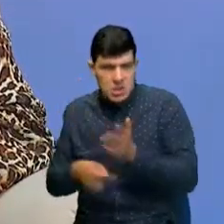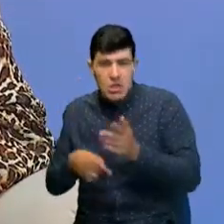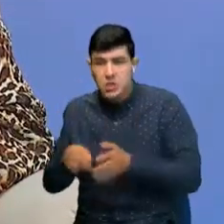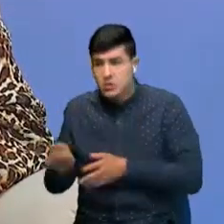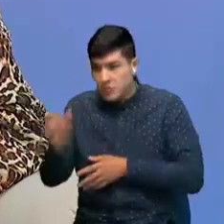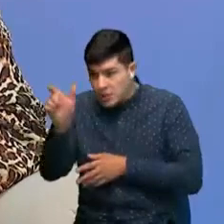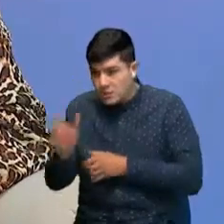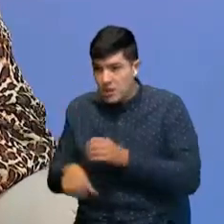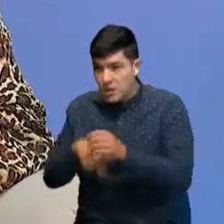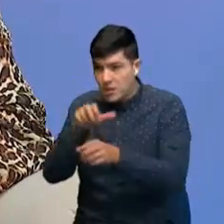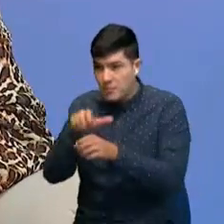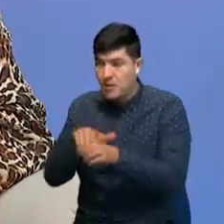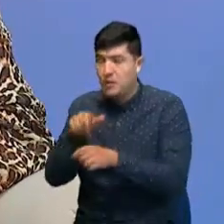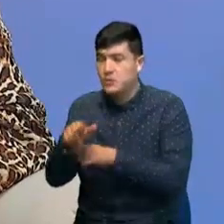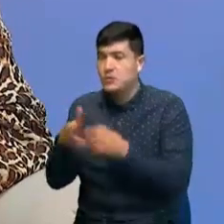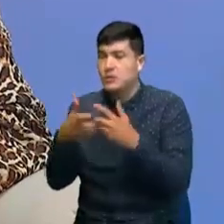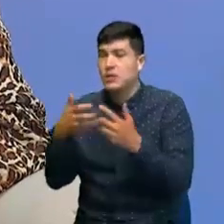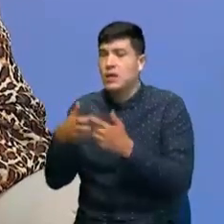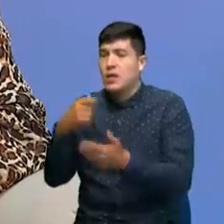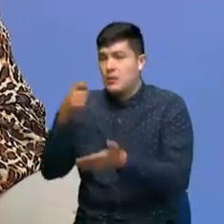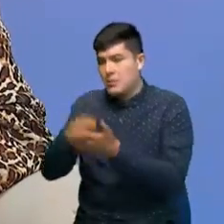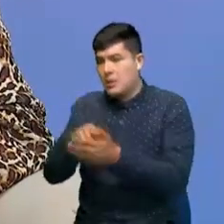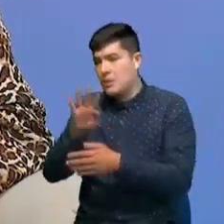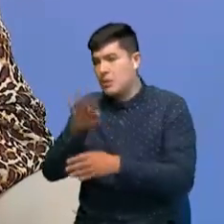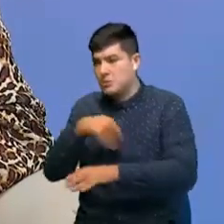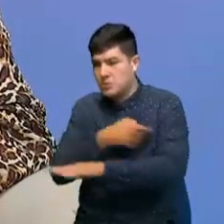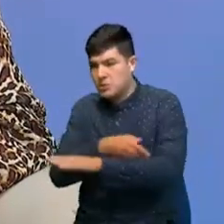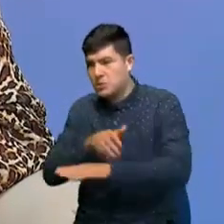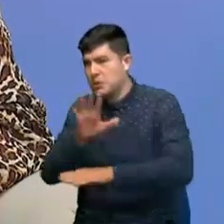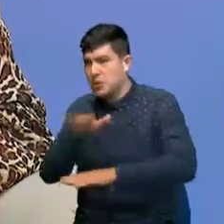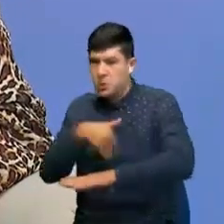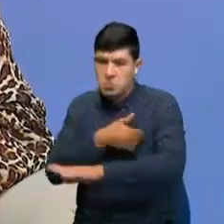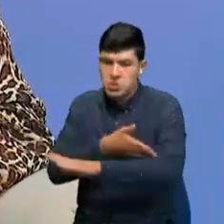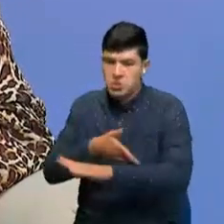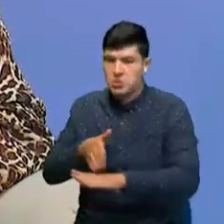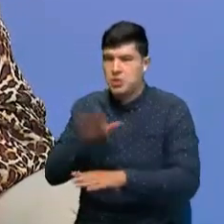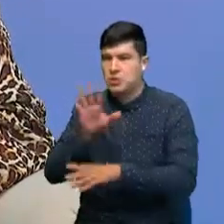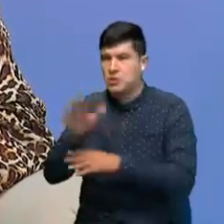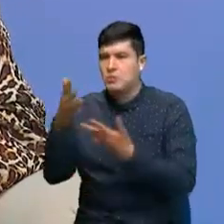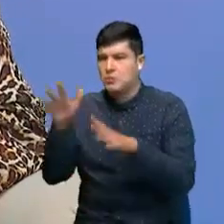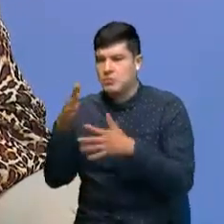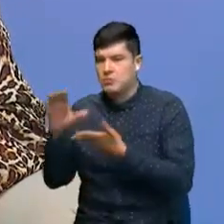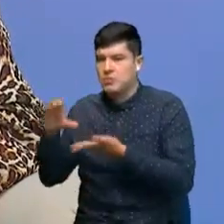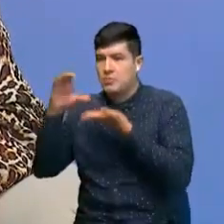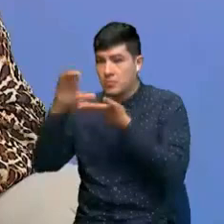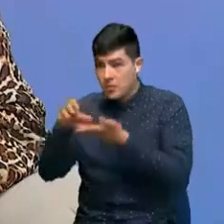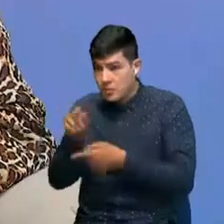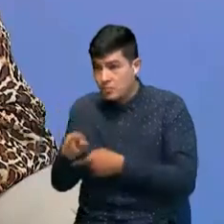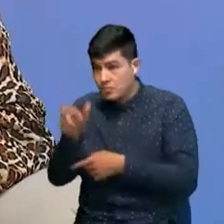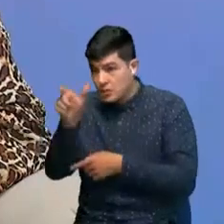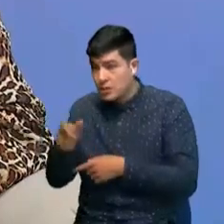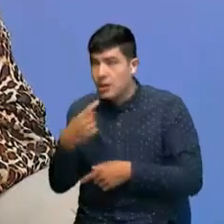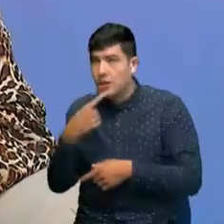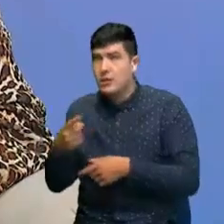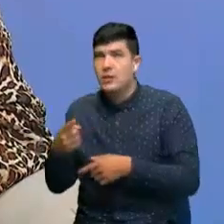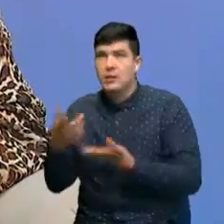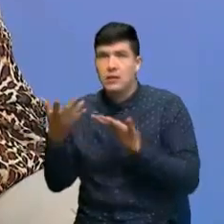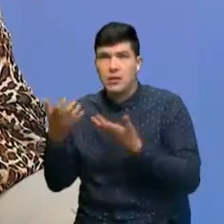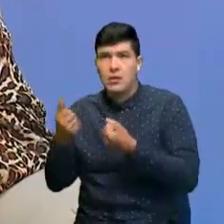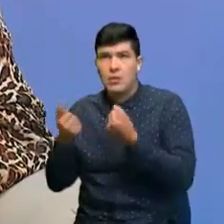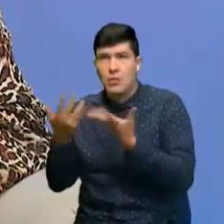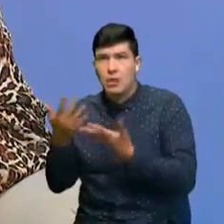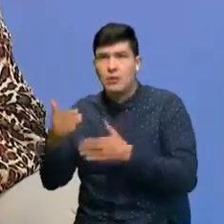afiliado al sistema cotizando con 4 millones 500, 5 millones, el promedio de la pensión de esta persona va a ser